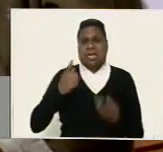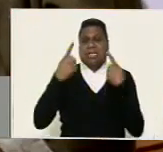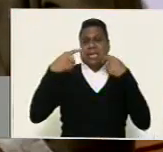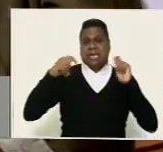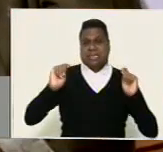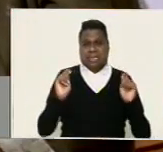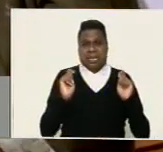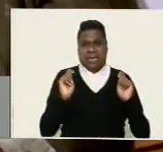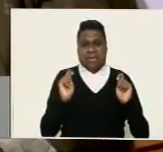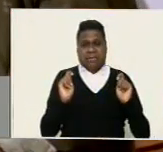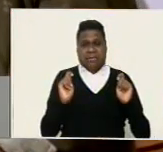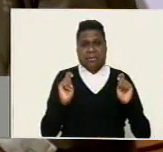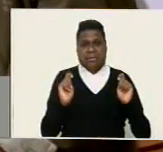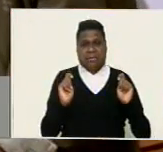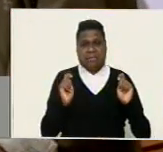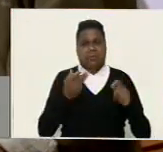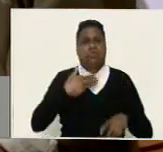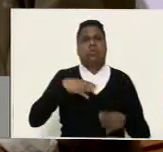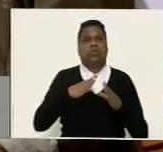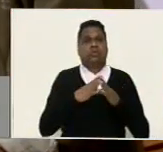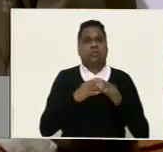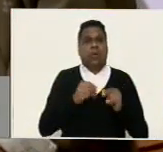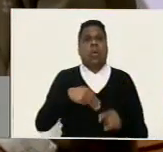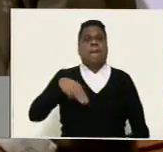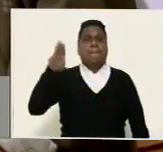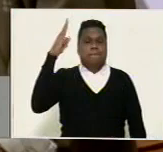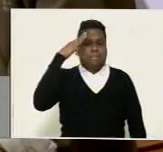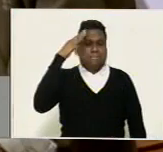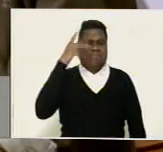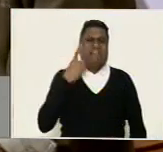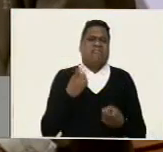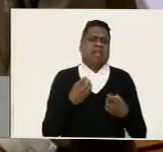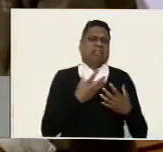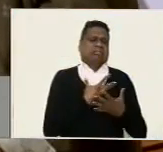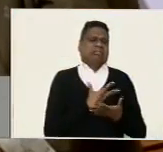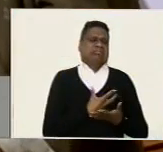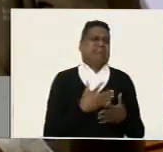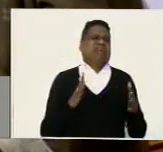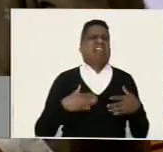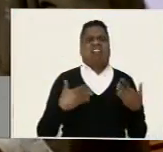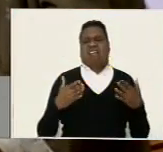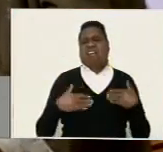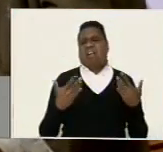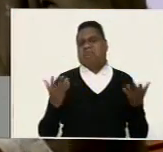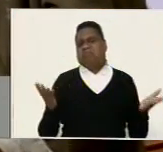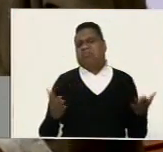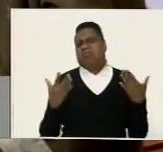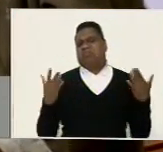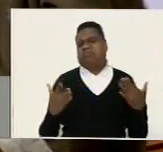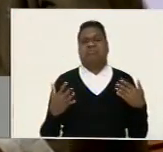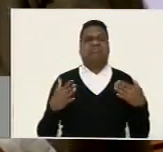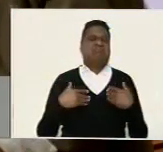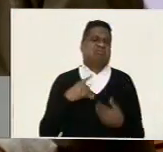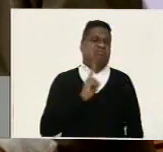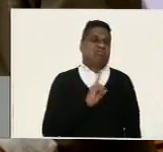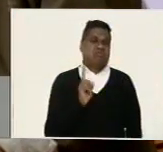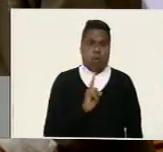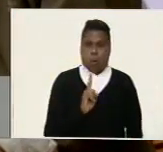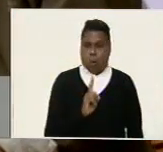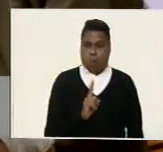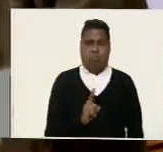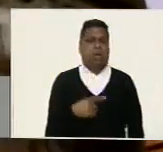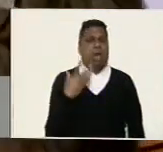la desmoralización, la desmotivación y la desmovilización de un pueblo que está empeñado por ser